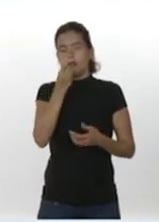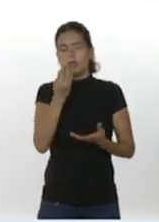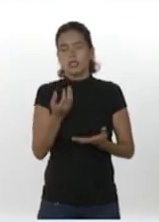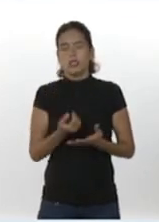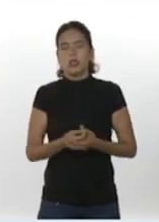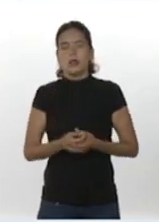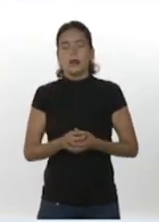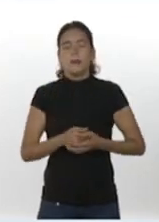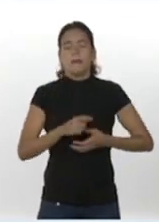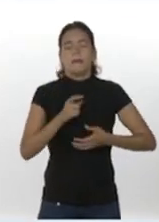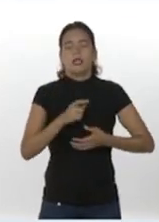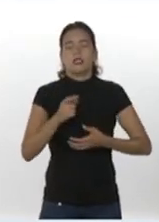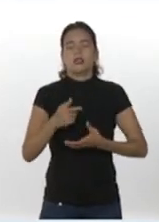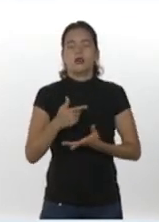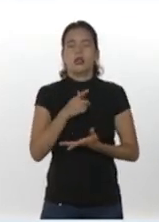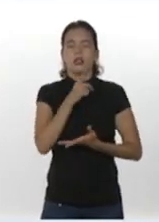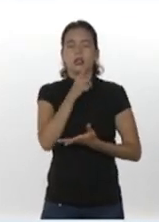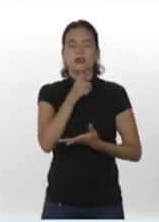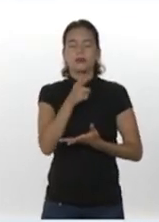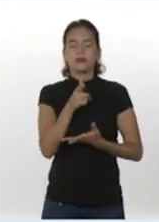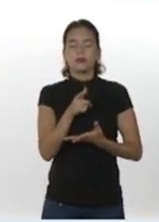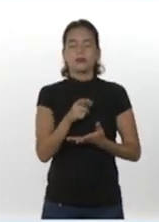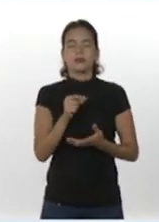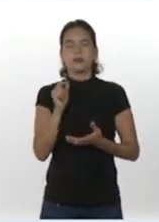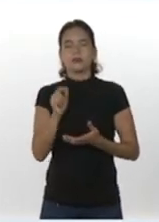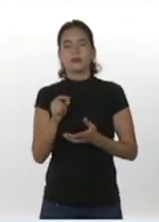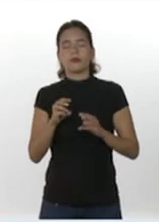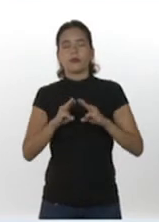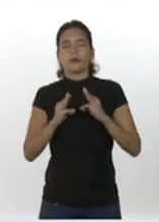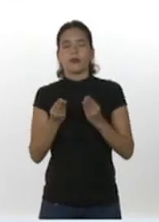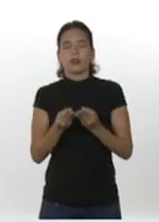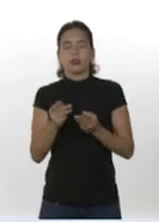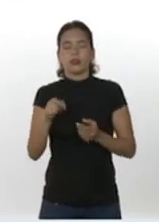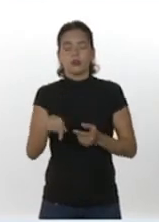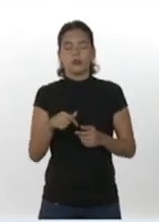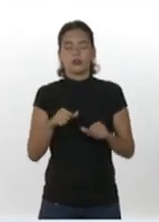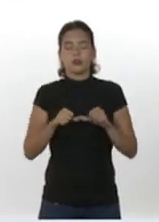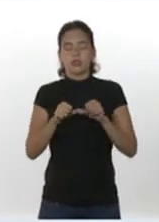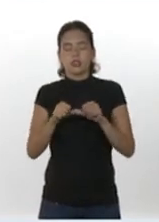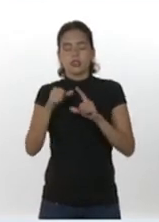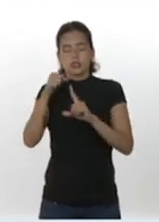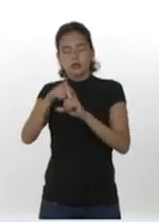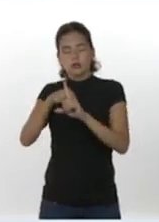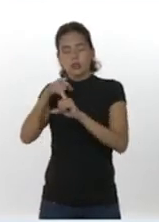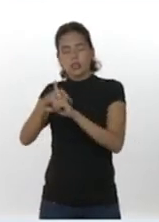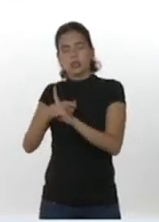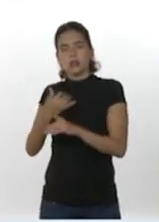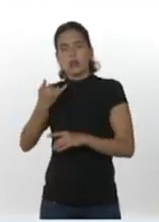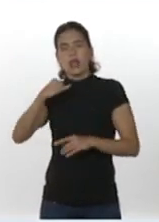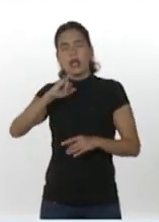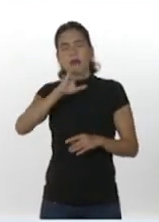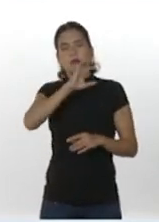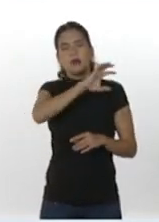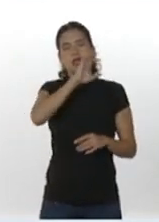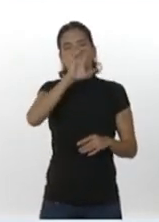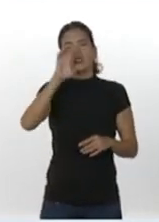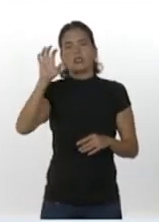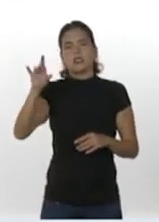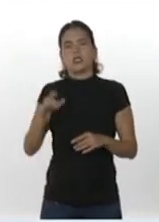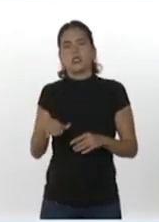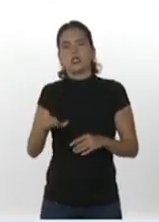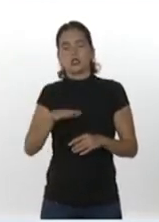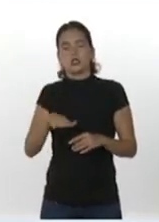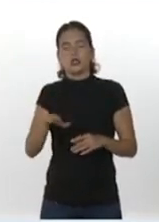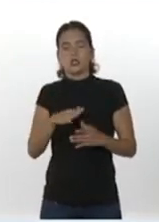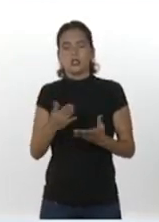malas condiciones en el mundo. Sin embargo, hoy en día todavía se sigue luchando. Hay países donde es un